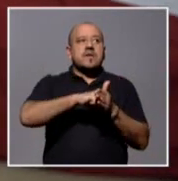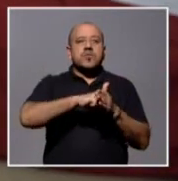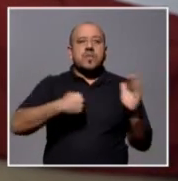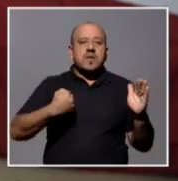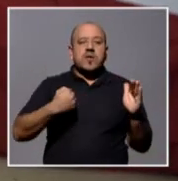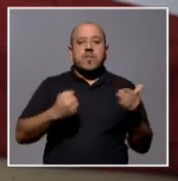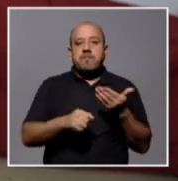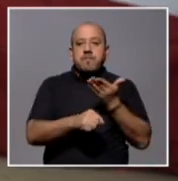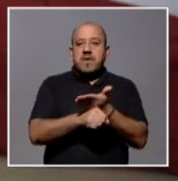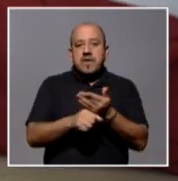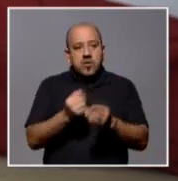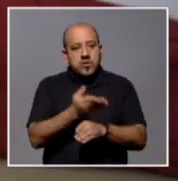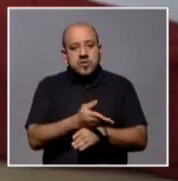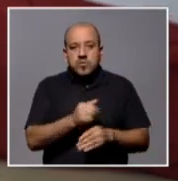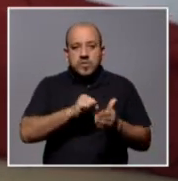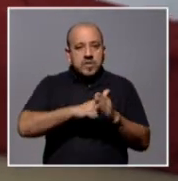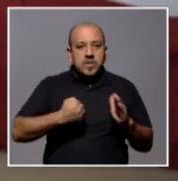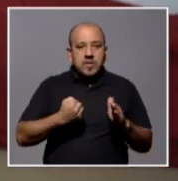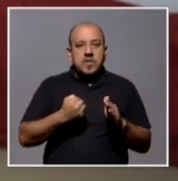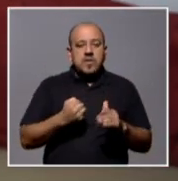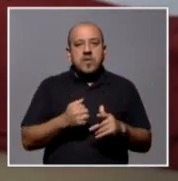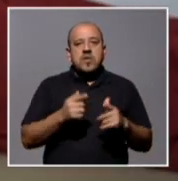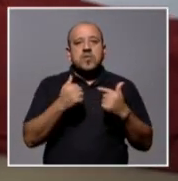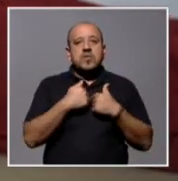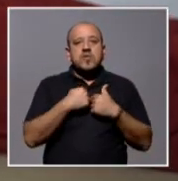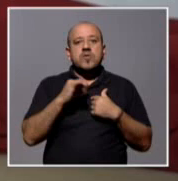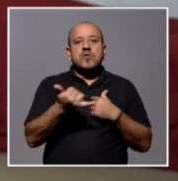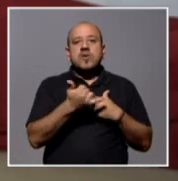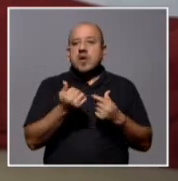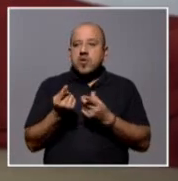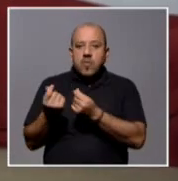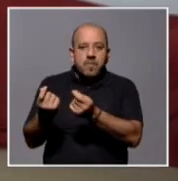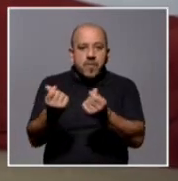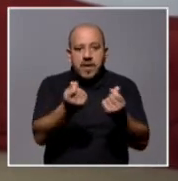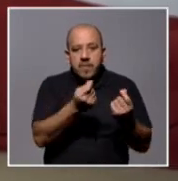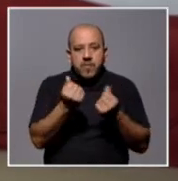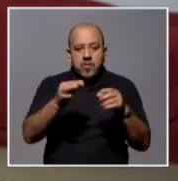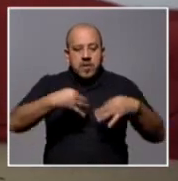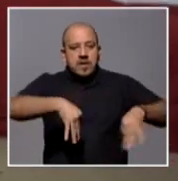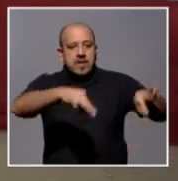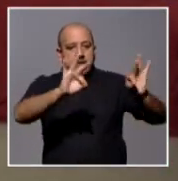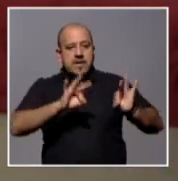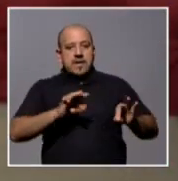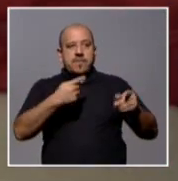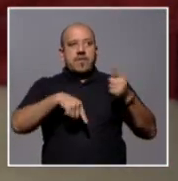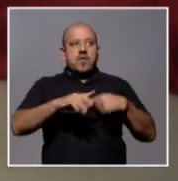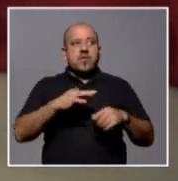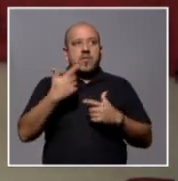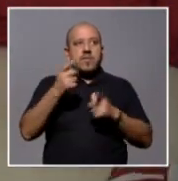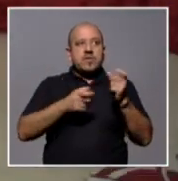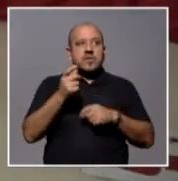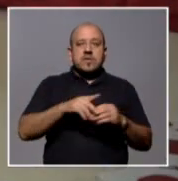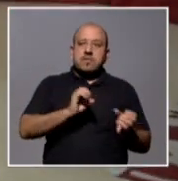pedidos, de que ya estaban hechos, nosotros ya habíamos comprado la tela, pero como iban a enviar a los trabajadores a seguro de